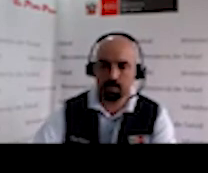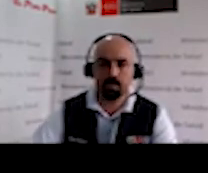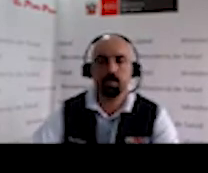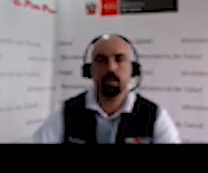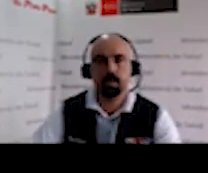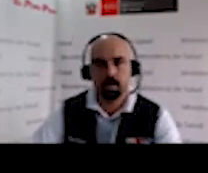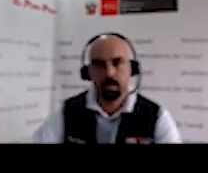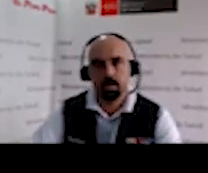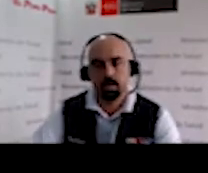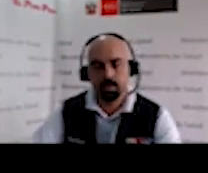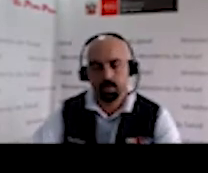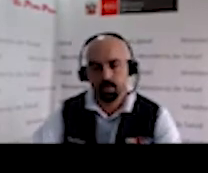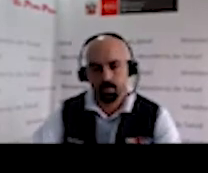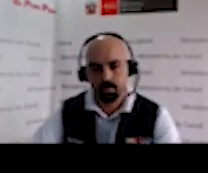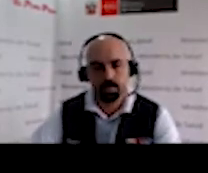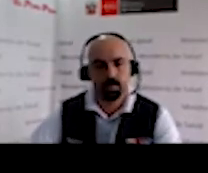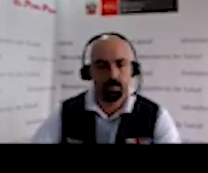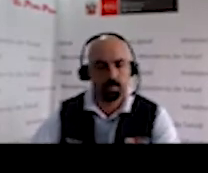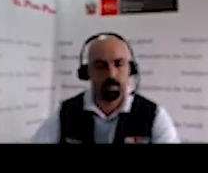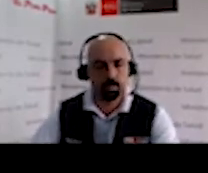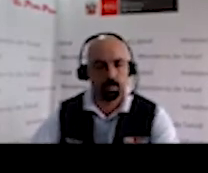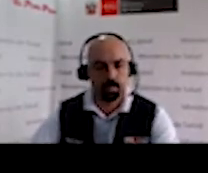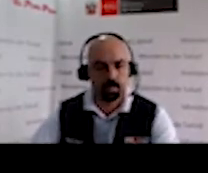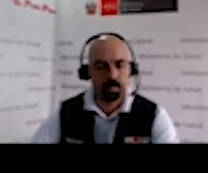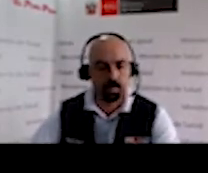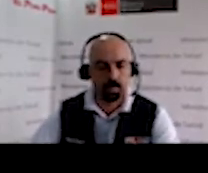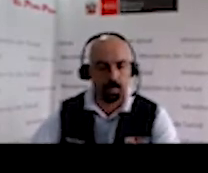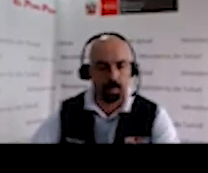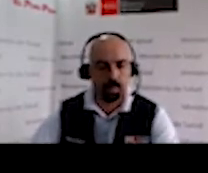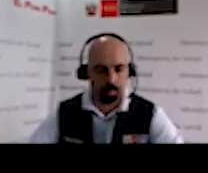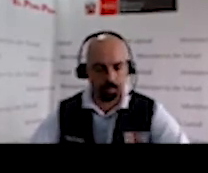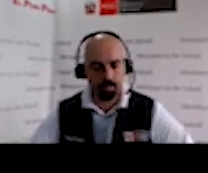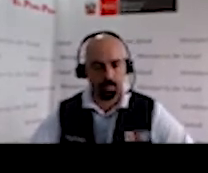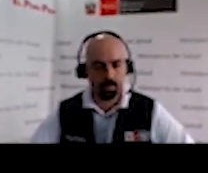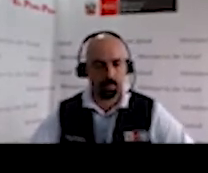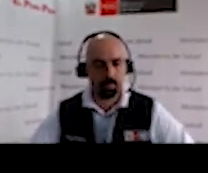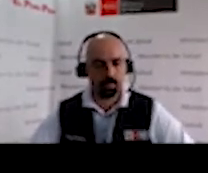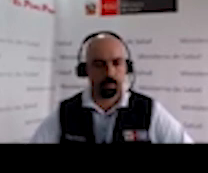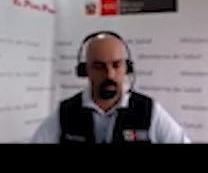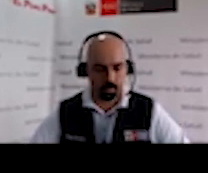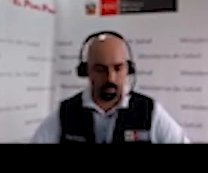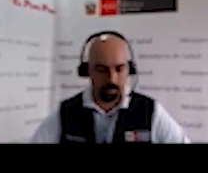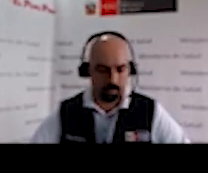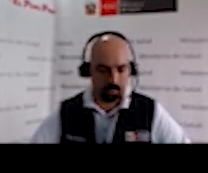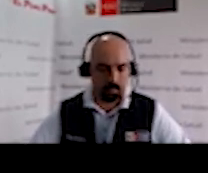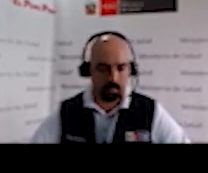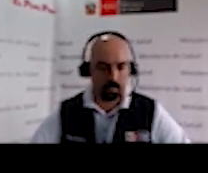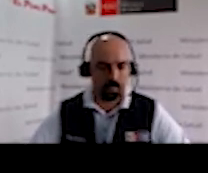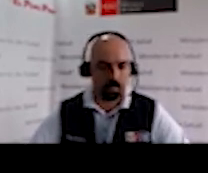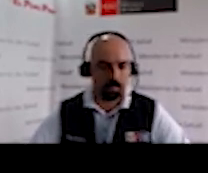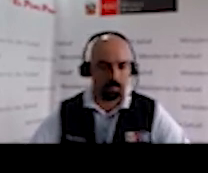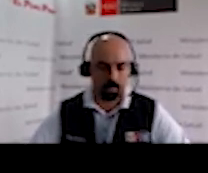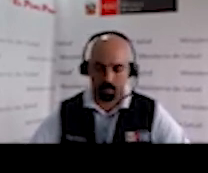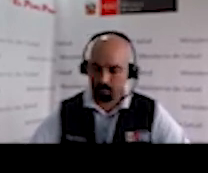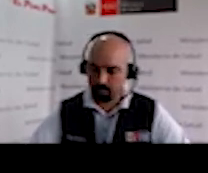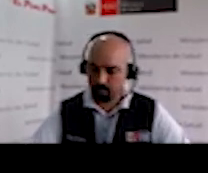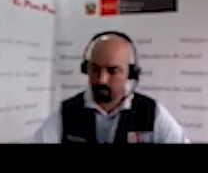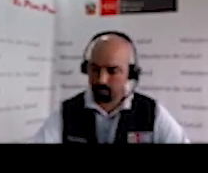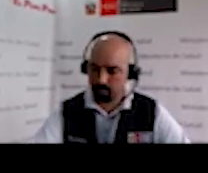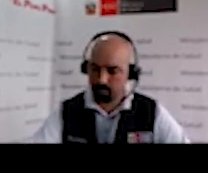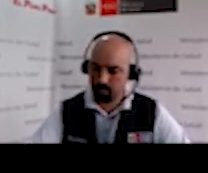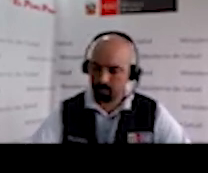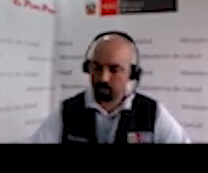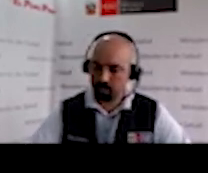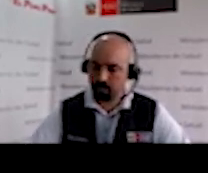paciente tiene que ser derivado a cardiología para poder nosotros evaluar el tipo de arritmia, el tipo de trastorno de conducción que tiene, si